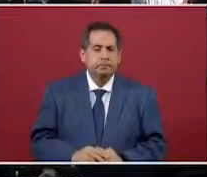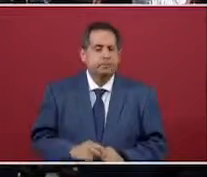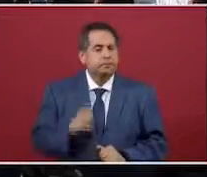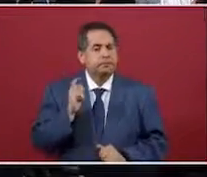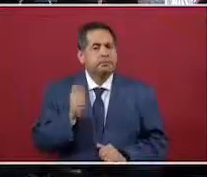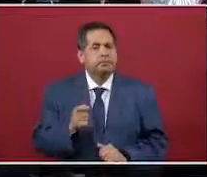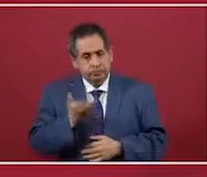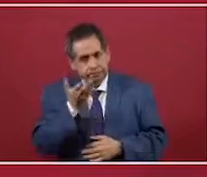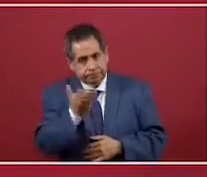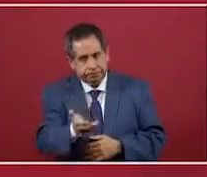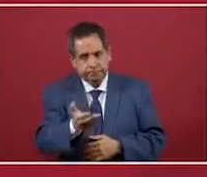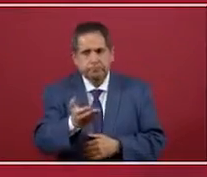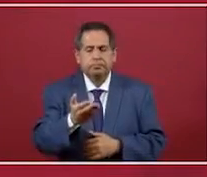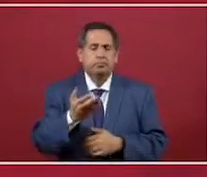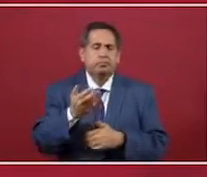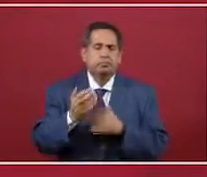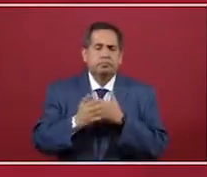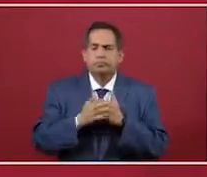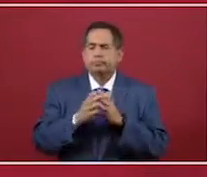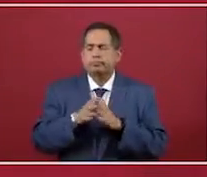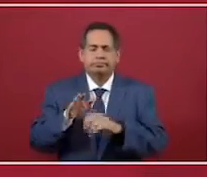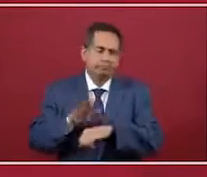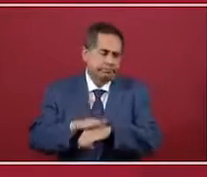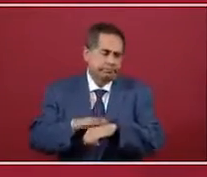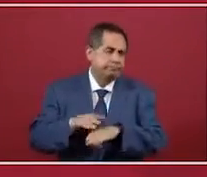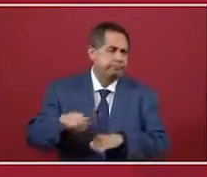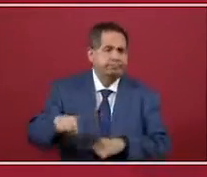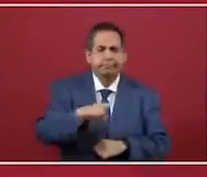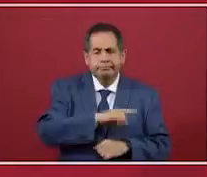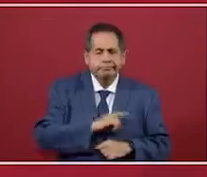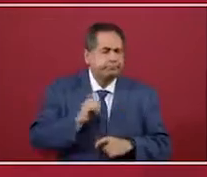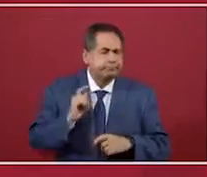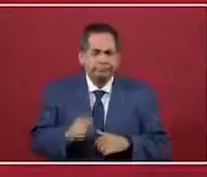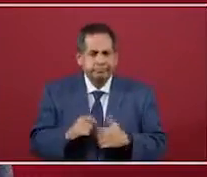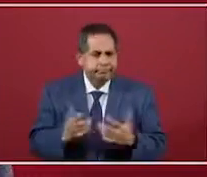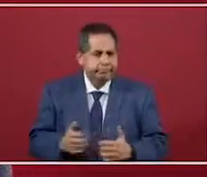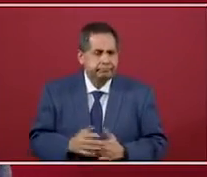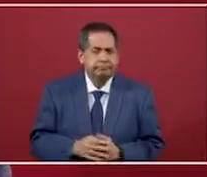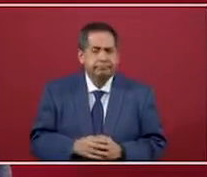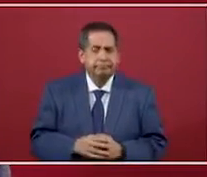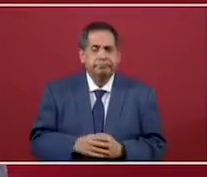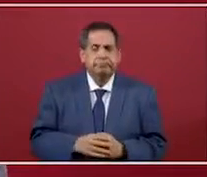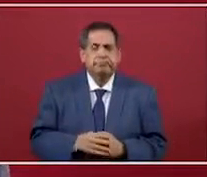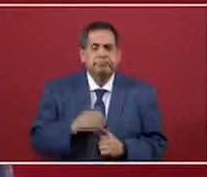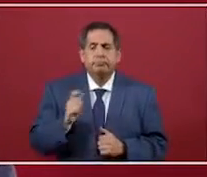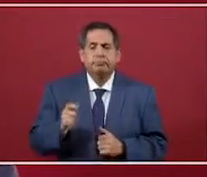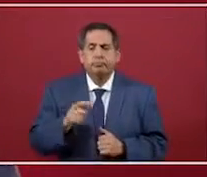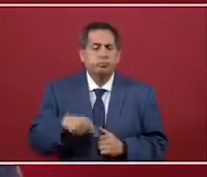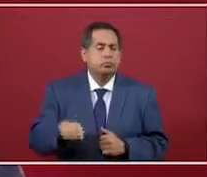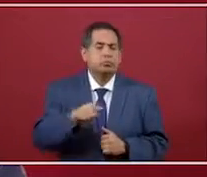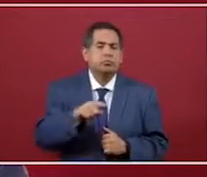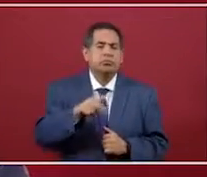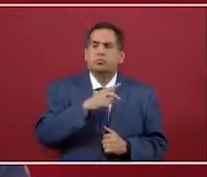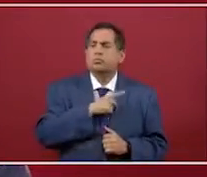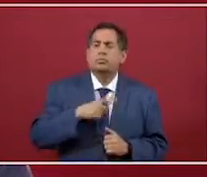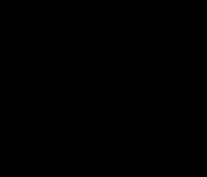presidente pidió perdón en nombre del estado a quienes fueron víctimas de represión y persecución para crónica tv amy arriaga